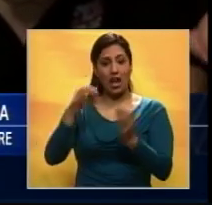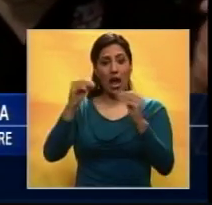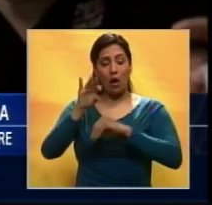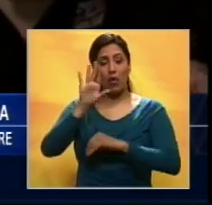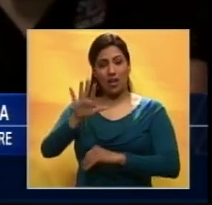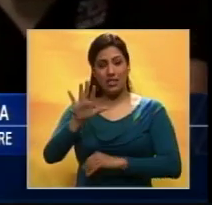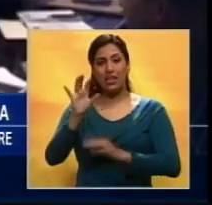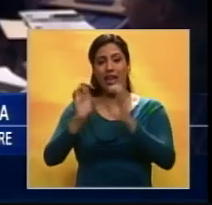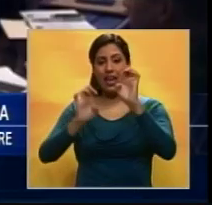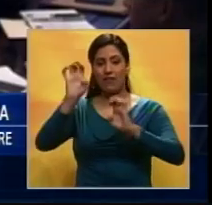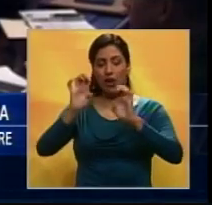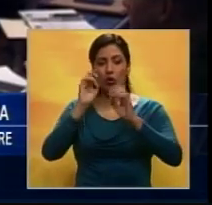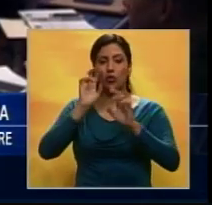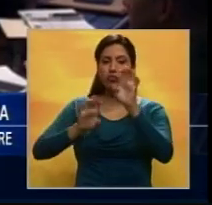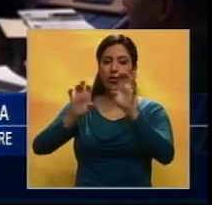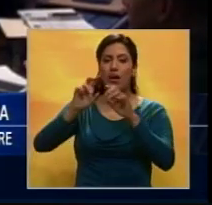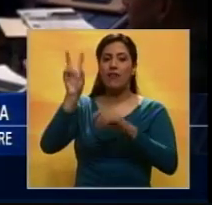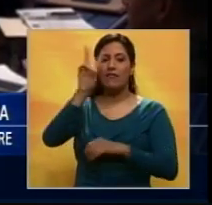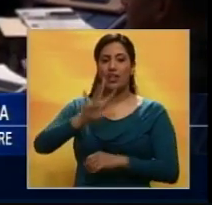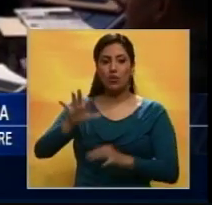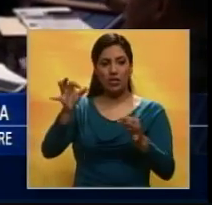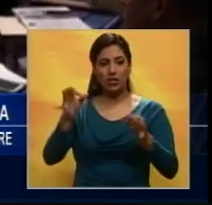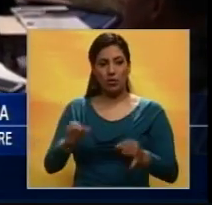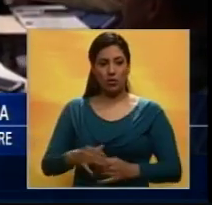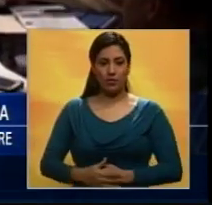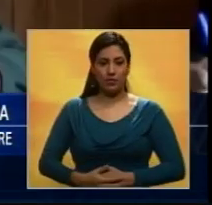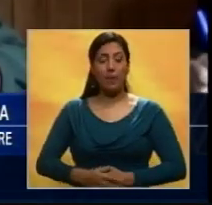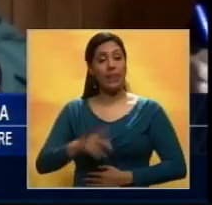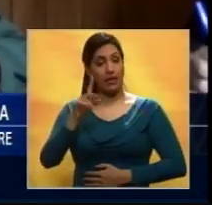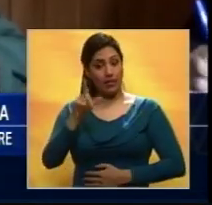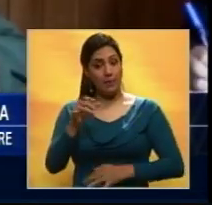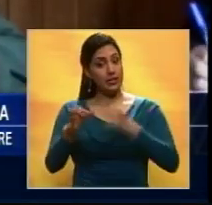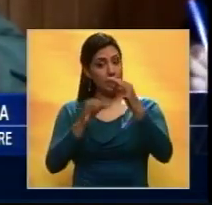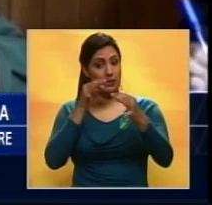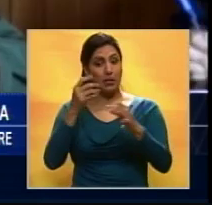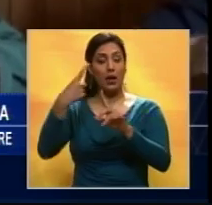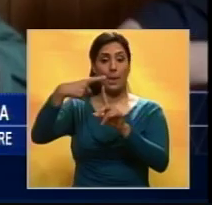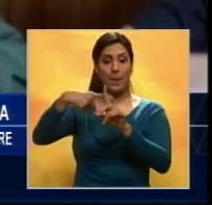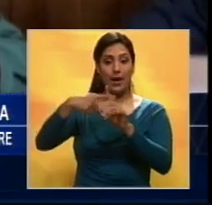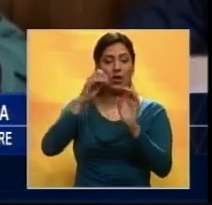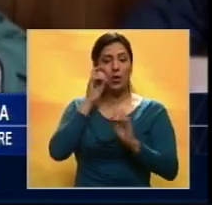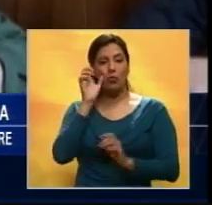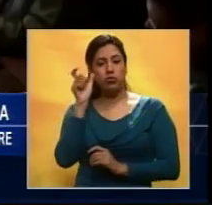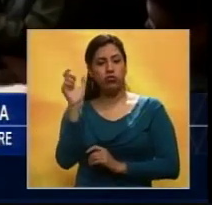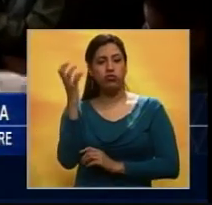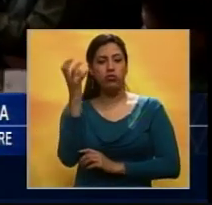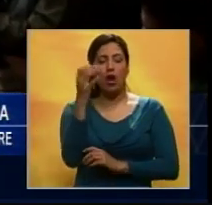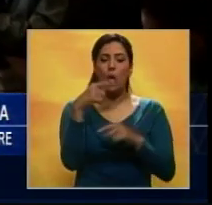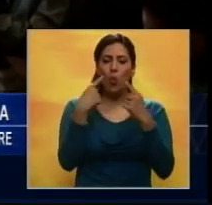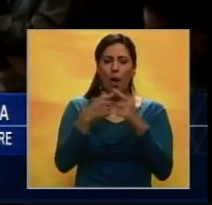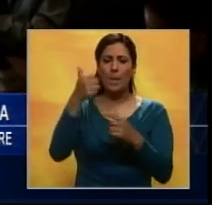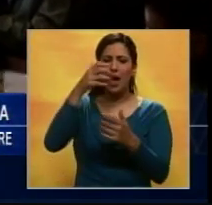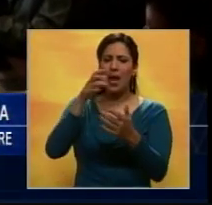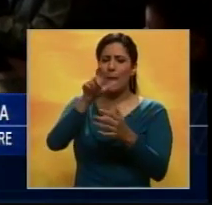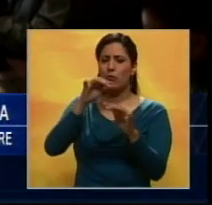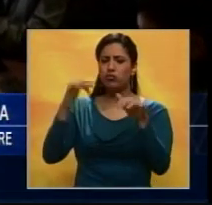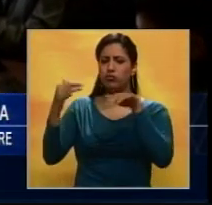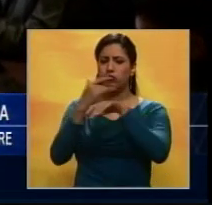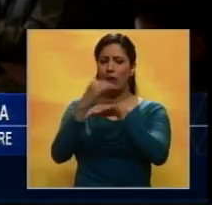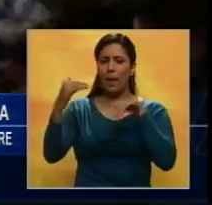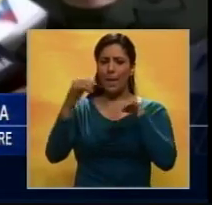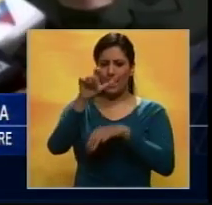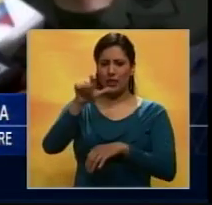las estadísticas del Observatorio Venezolano de Seguridad. También señaló que incrementarán el patrullaje en los sitios de mayor flujo de